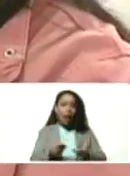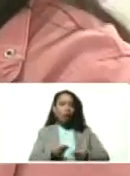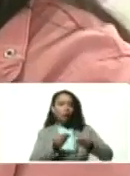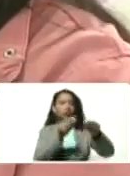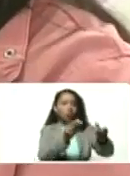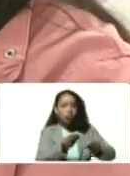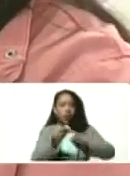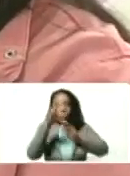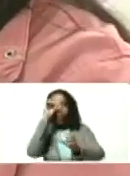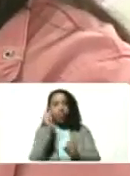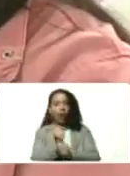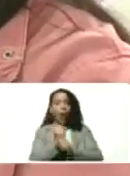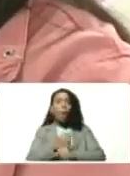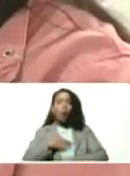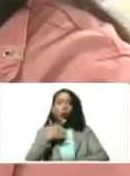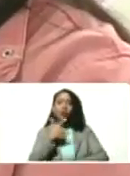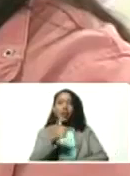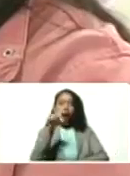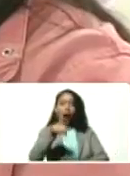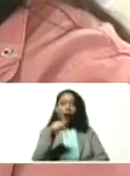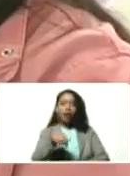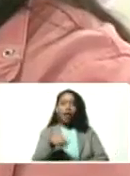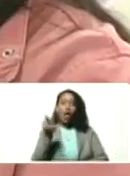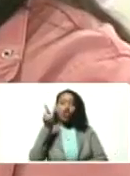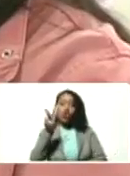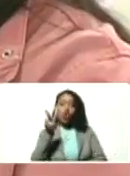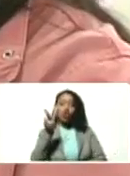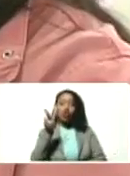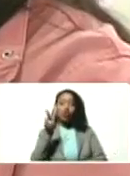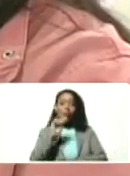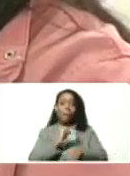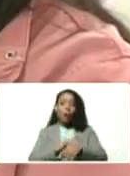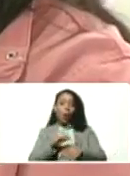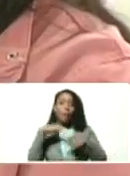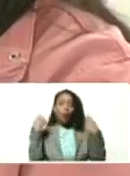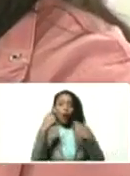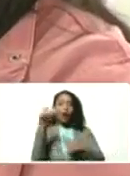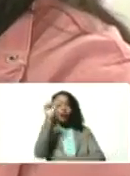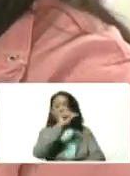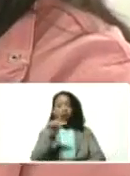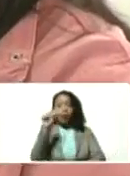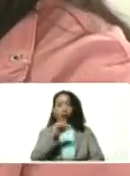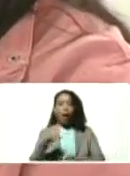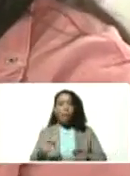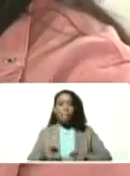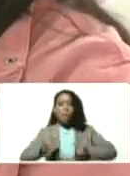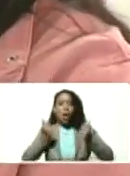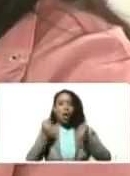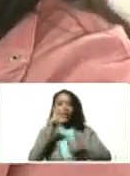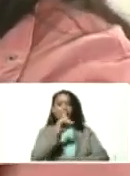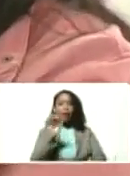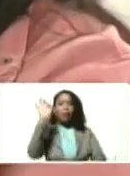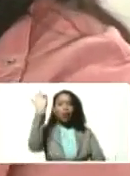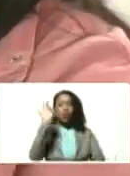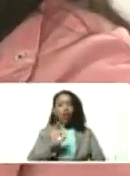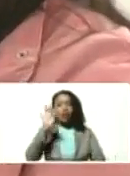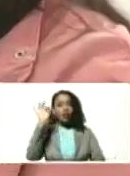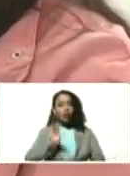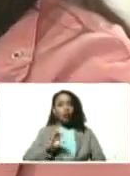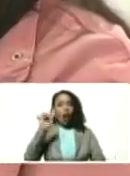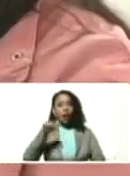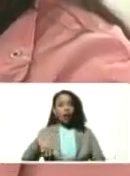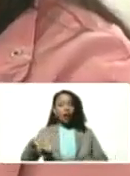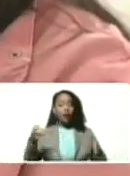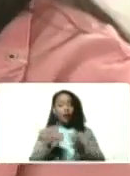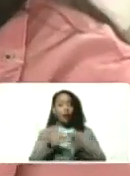que trabajen. Y podemos decir que aquí dos consultorios populares semanalmente estamos reinaugurando al 100% equipados.